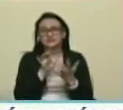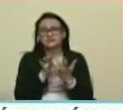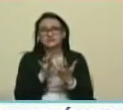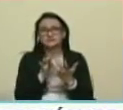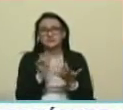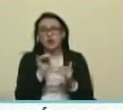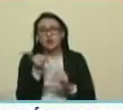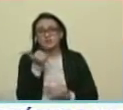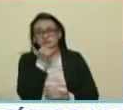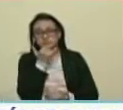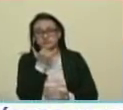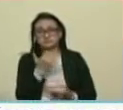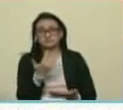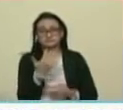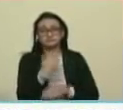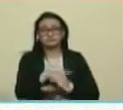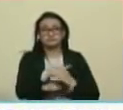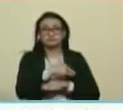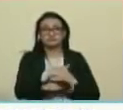frontera. Sin duda.